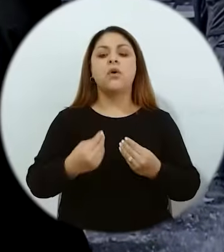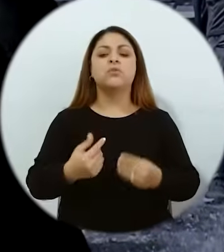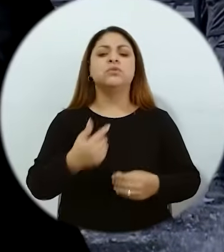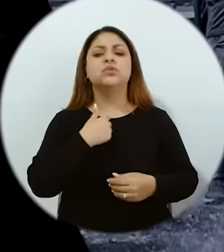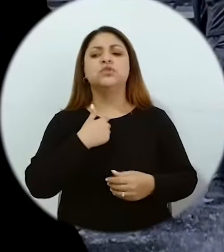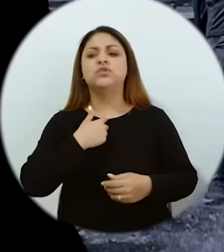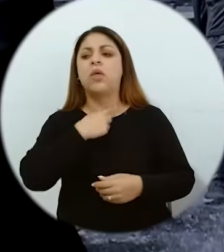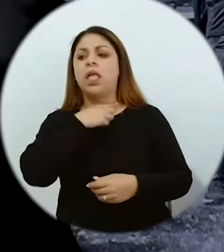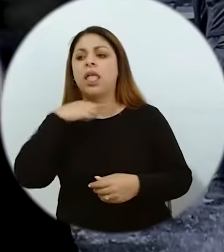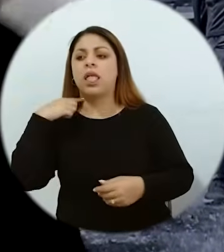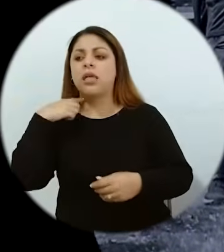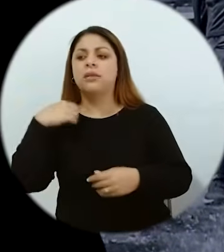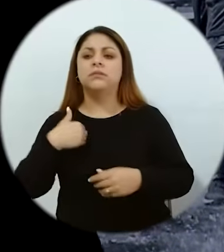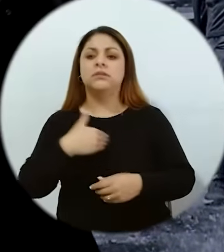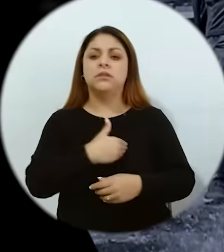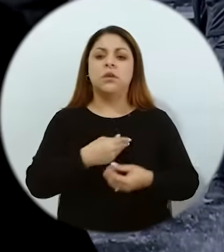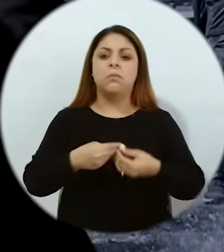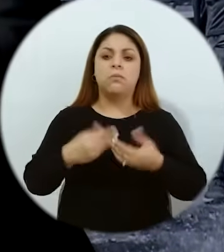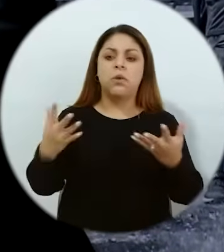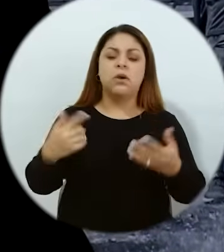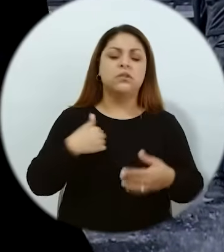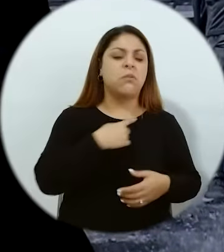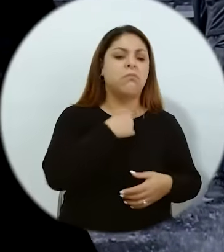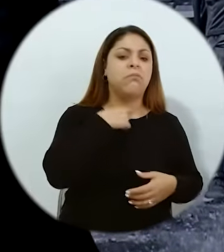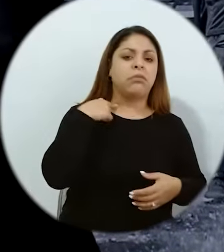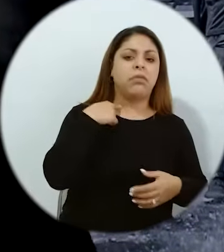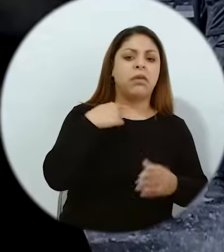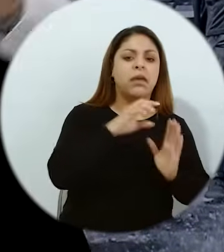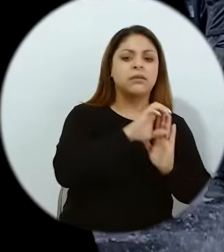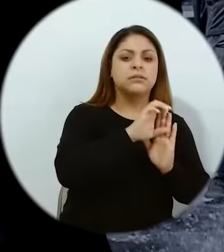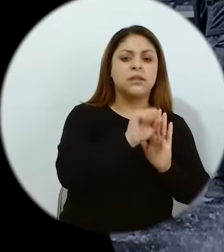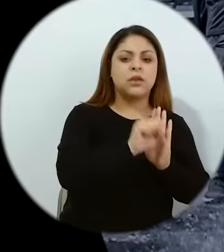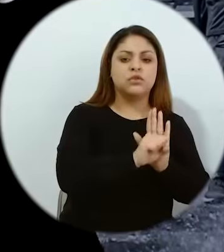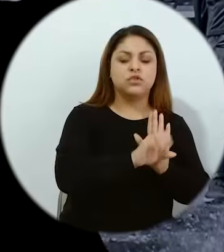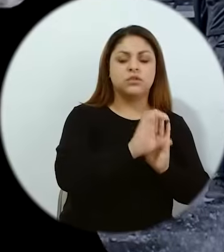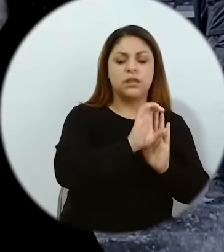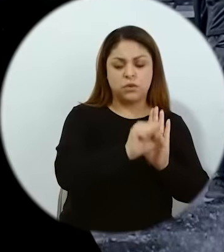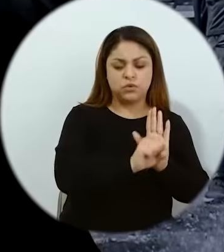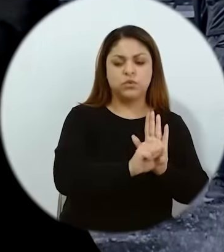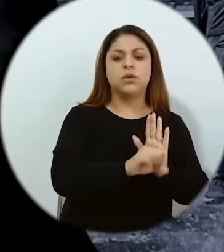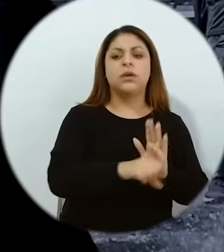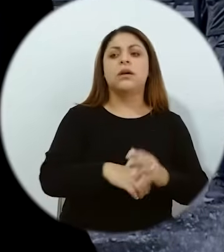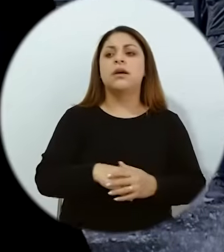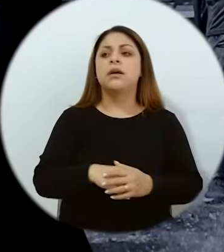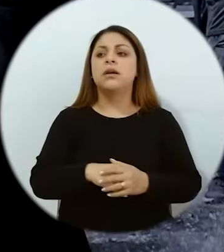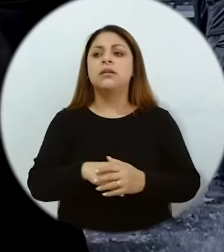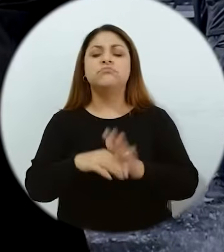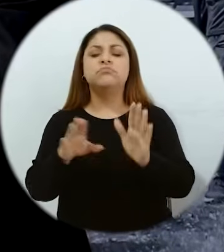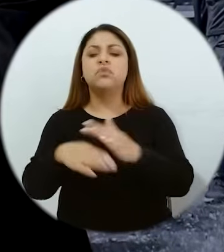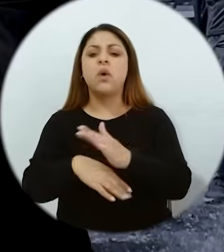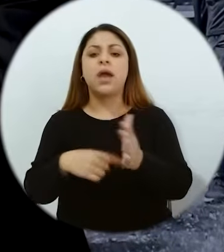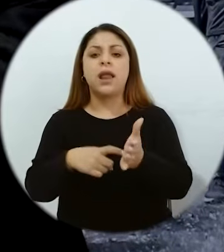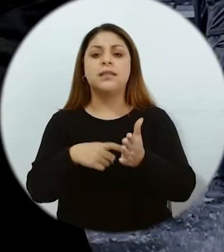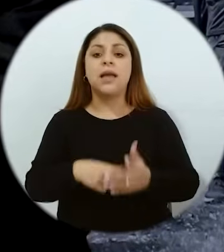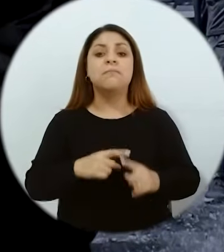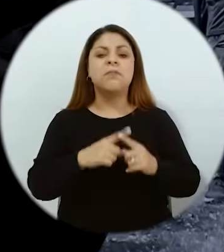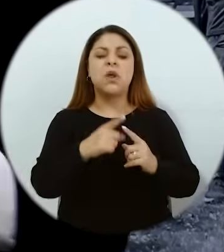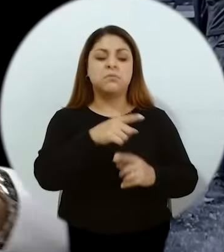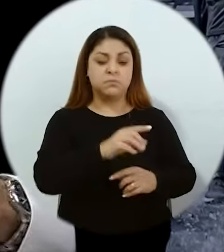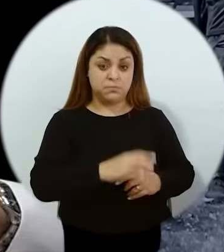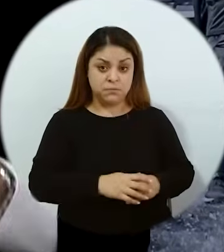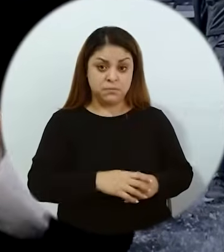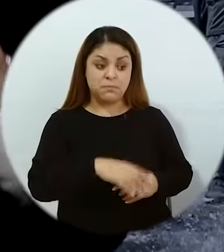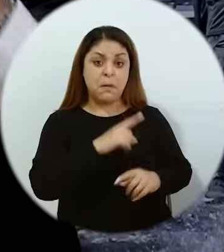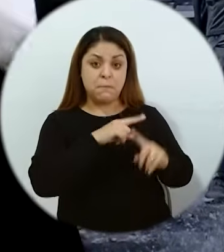a descabezar el Ministerio Público, voy a descabezar la Sala Constitucional, voy a declarar que no hay garantías, pero eso